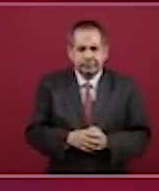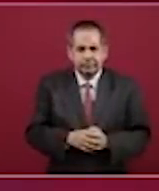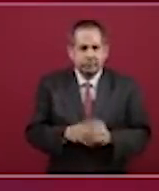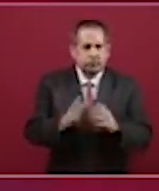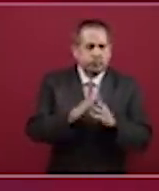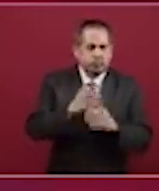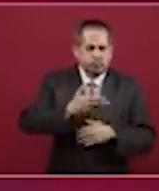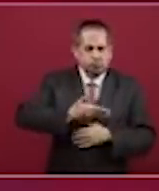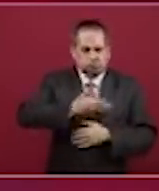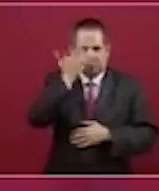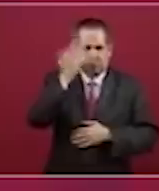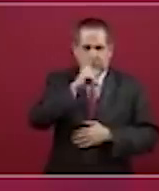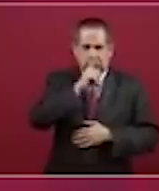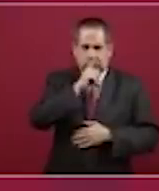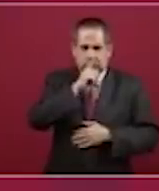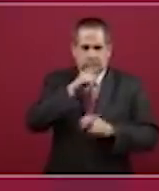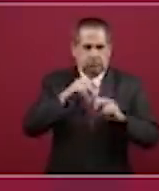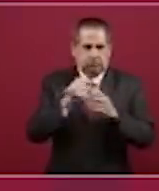acartonada,